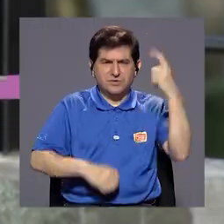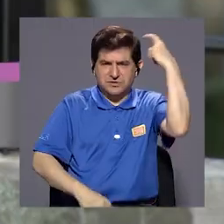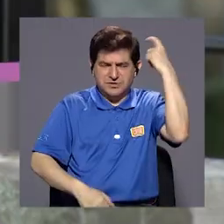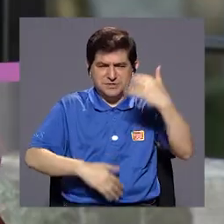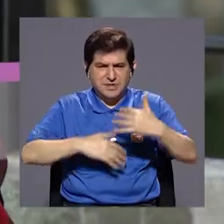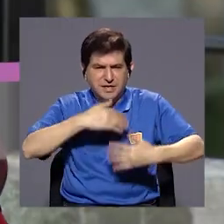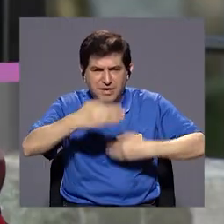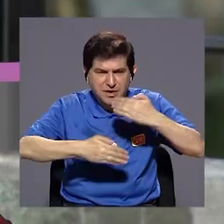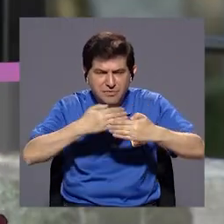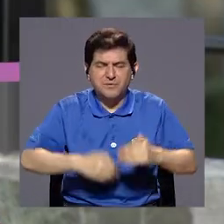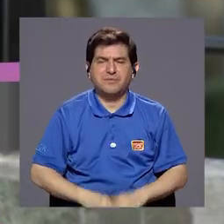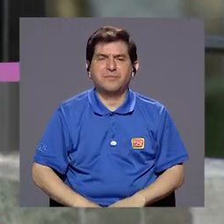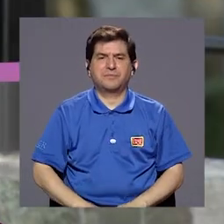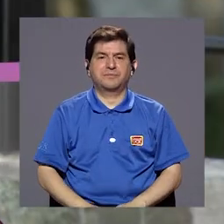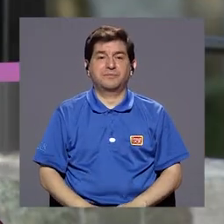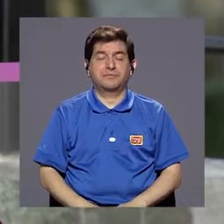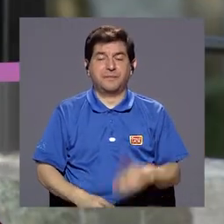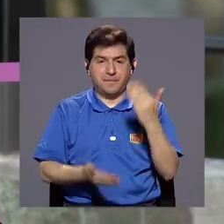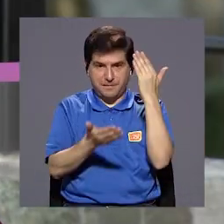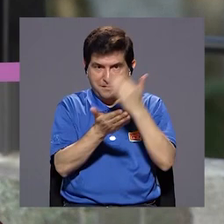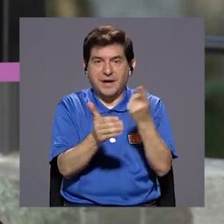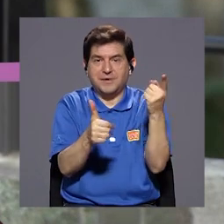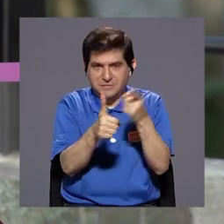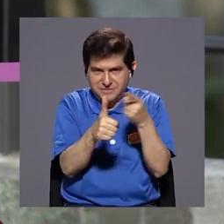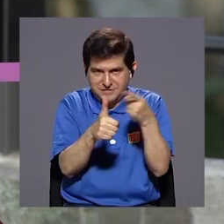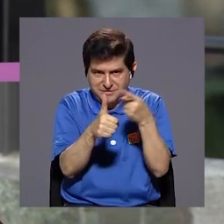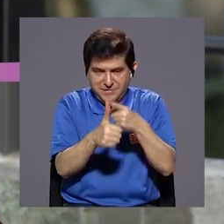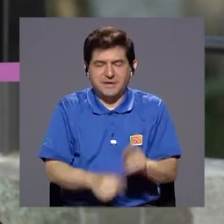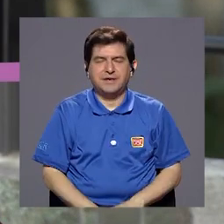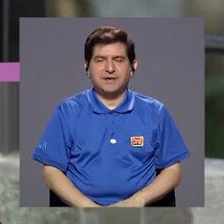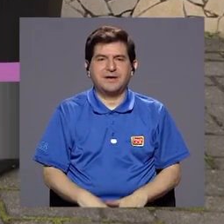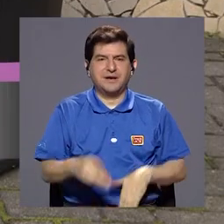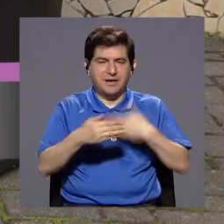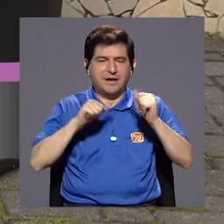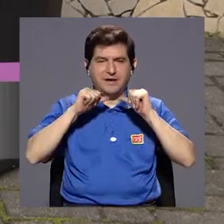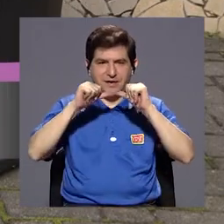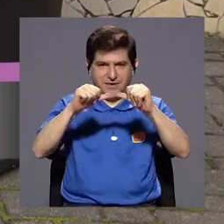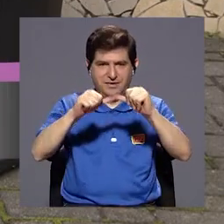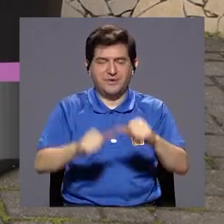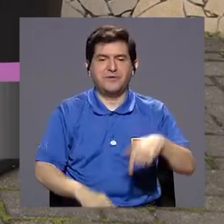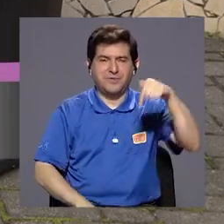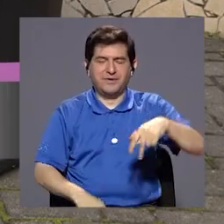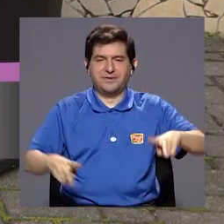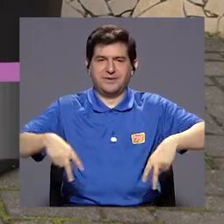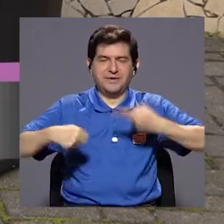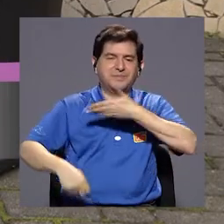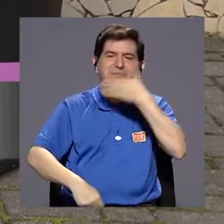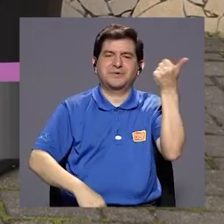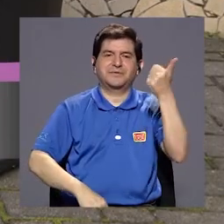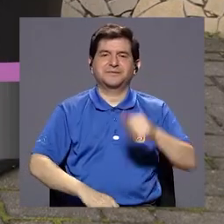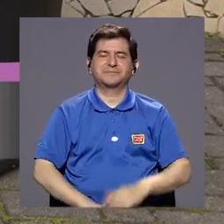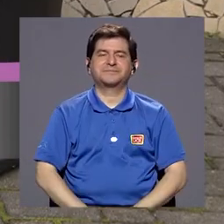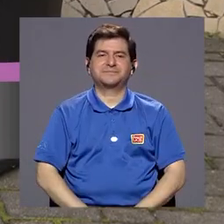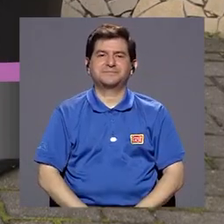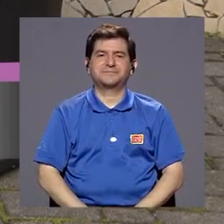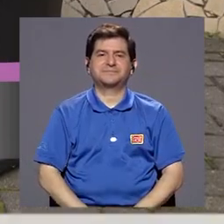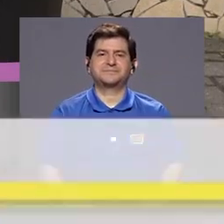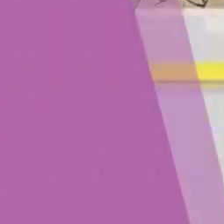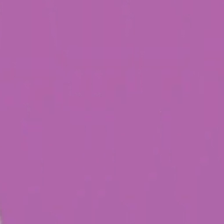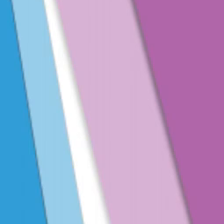evolución. Bueno, es momento de hacer una primera pausa, quédese con nosotros y ya regresamos con más de Vivir